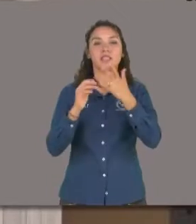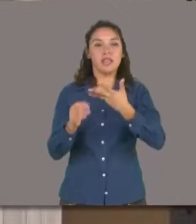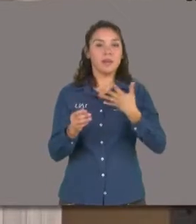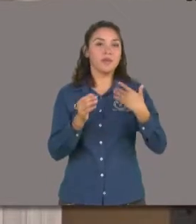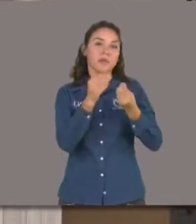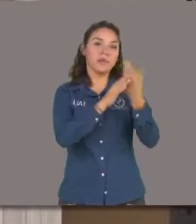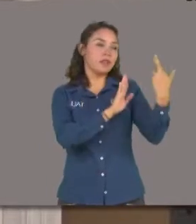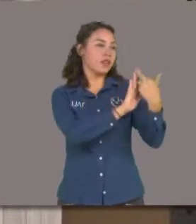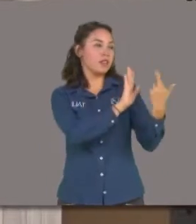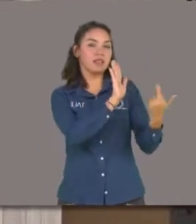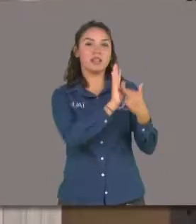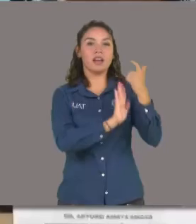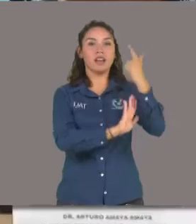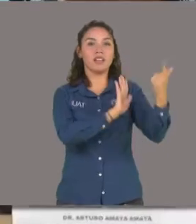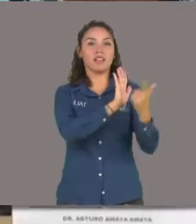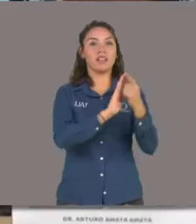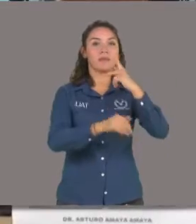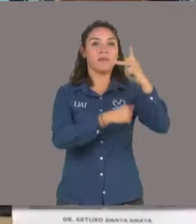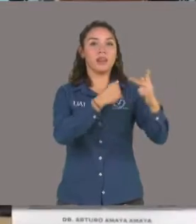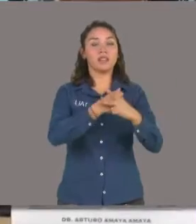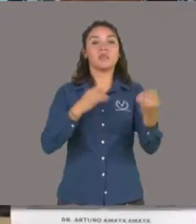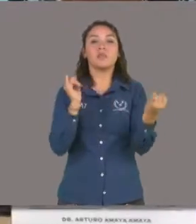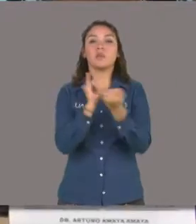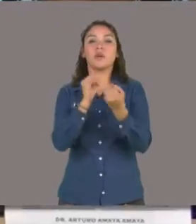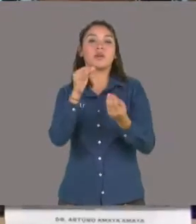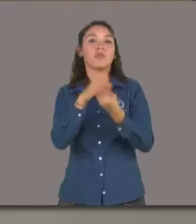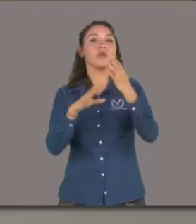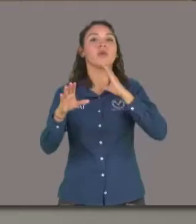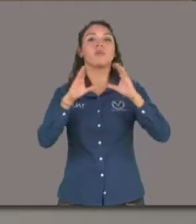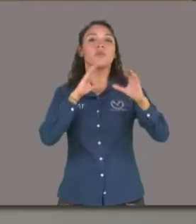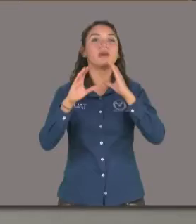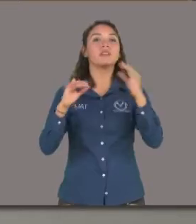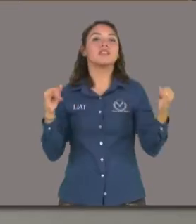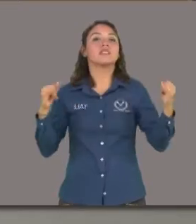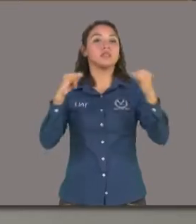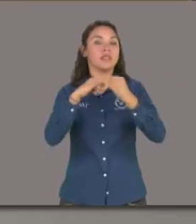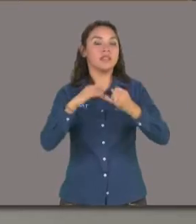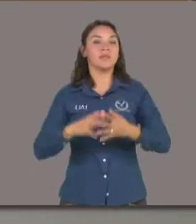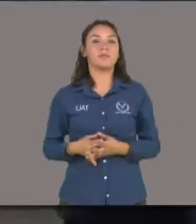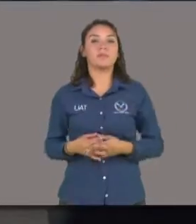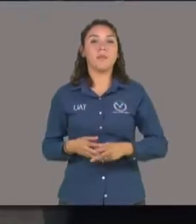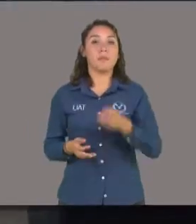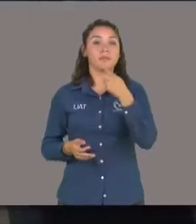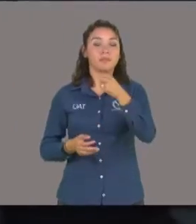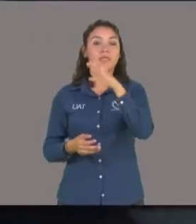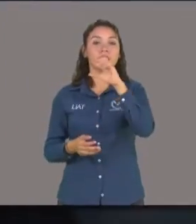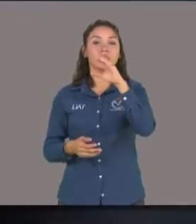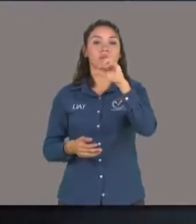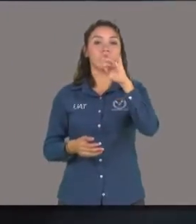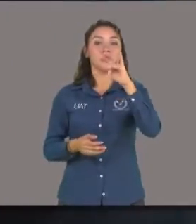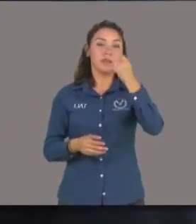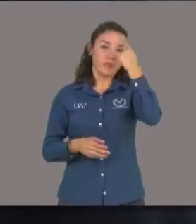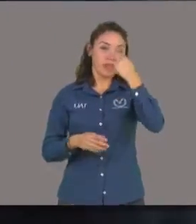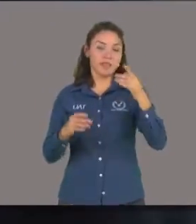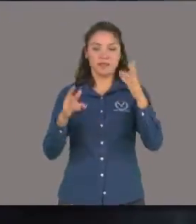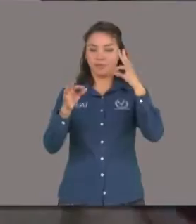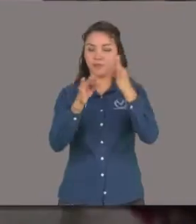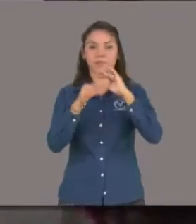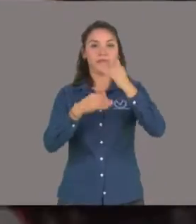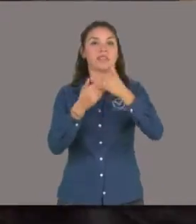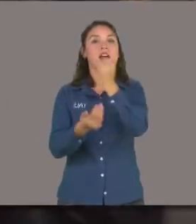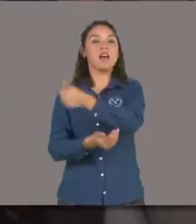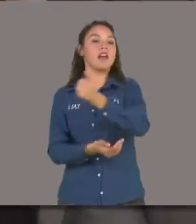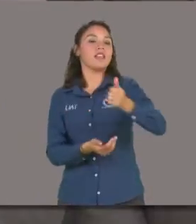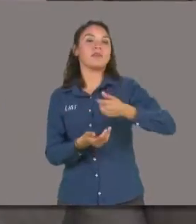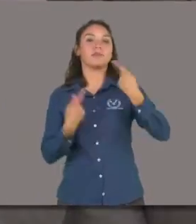que proponen las reformas legales en el país, así como los nuevos esquemas en materia de comunicación institucional. La ceremonia de clausura, en donde se entregaron